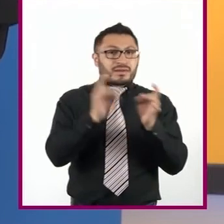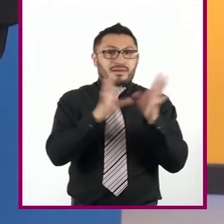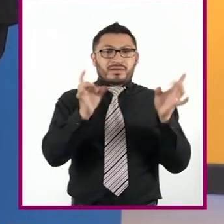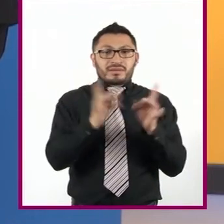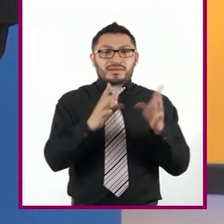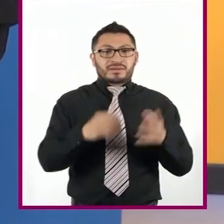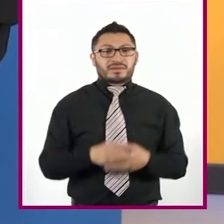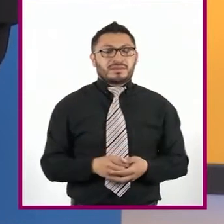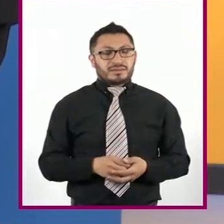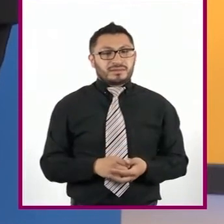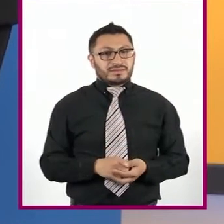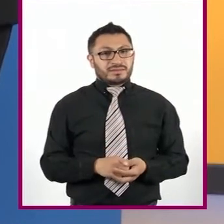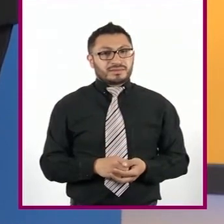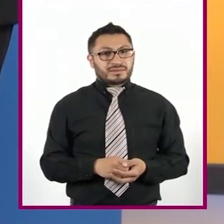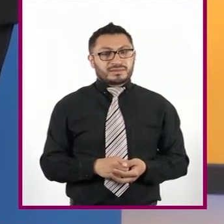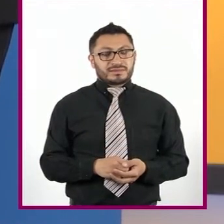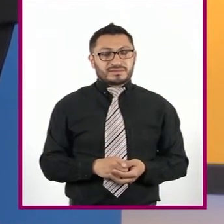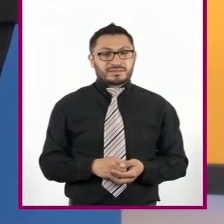otro planteamiento?